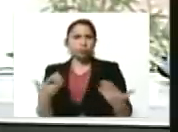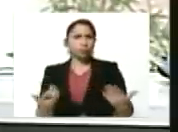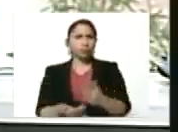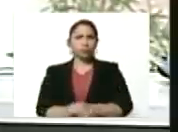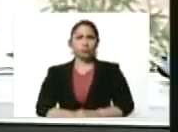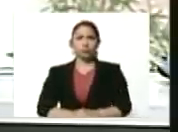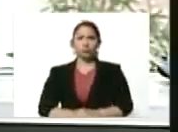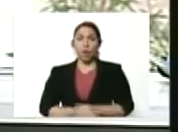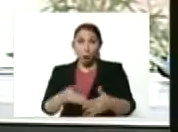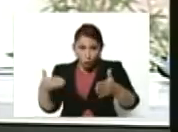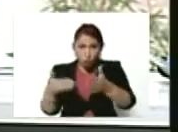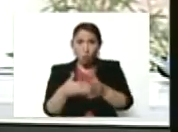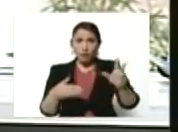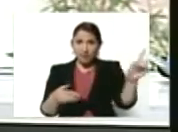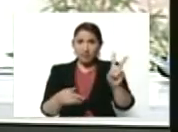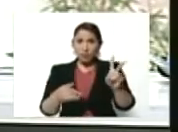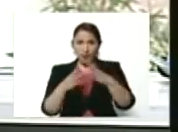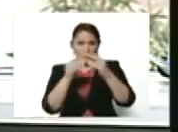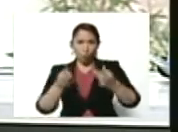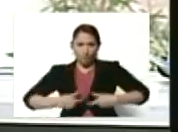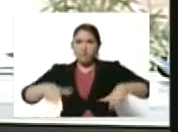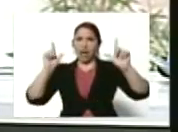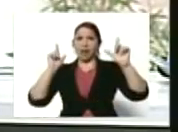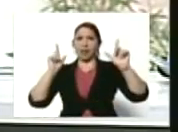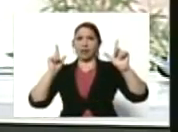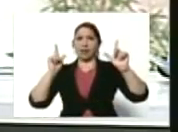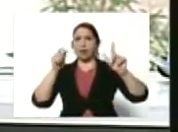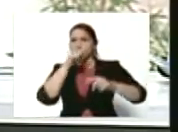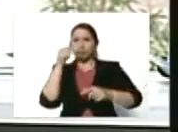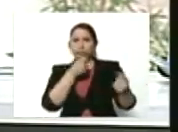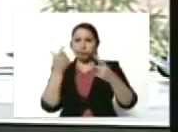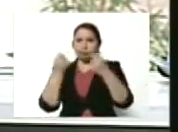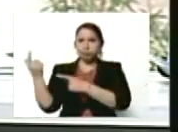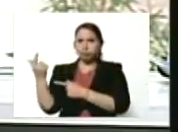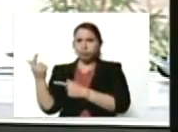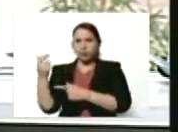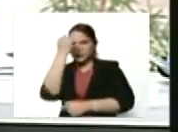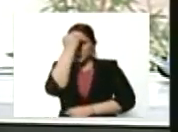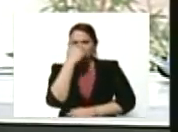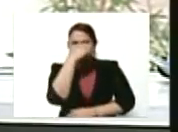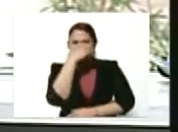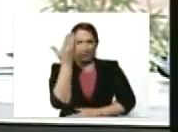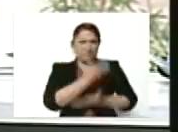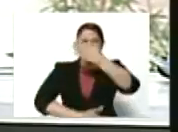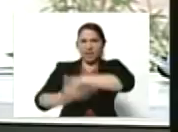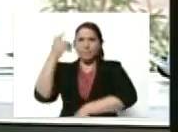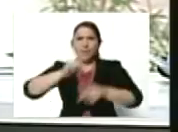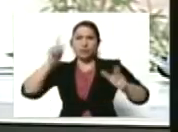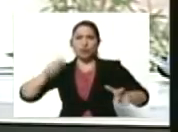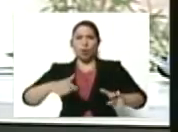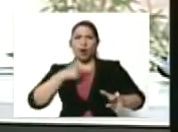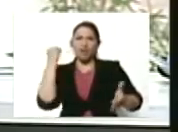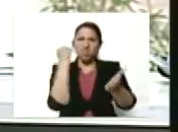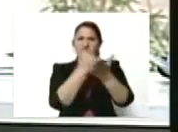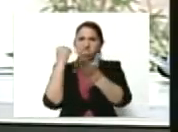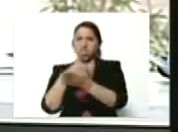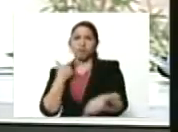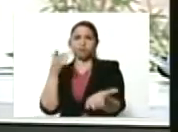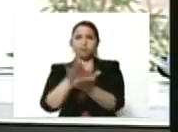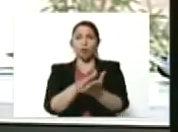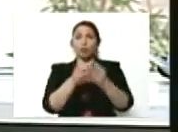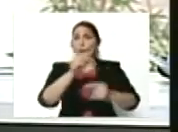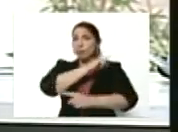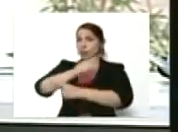que contra Venezuela todo se vale. Narcotráfico, terrorismo, picar gente. Y todas estas denuncias las